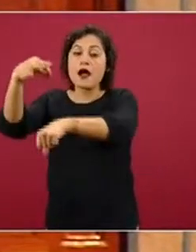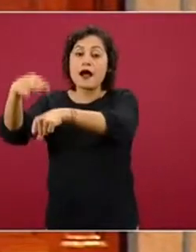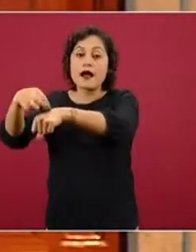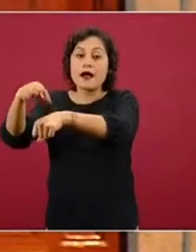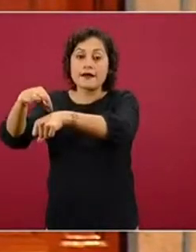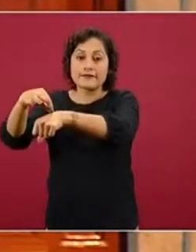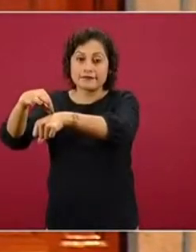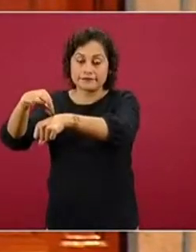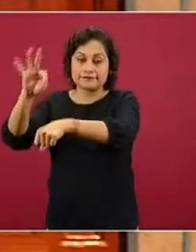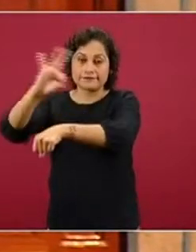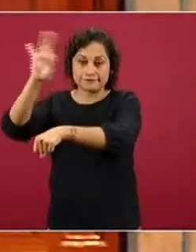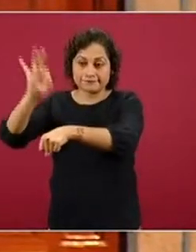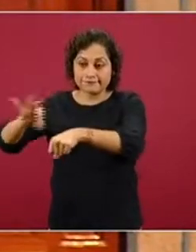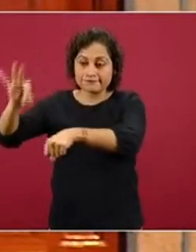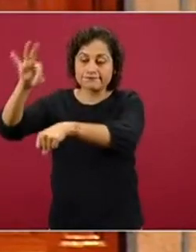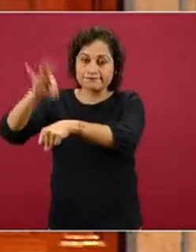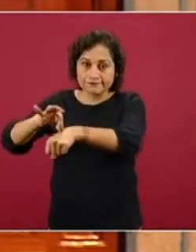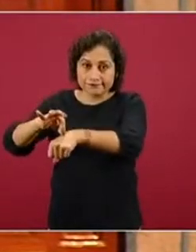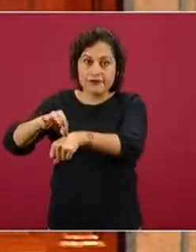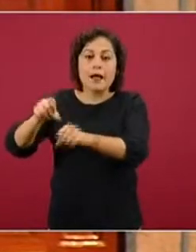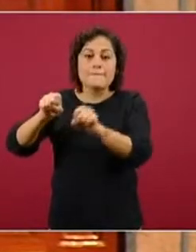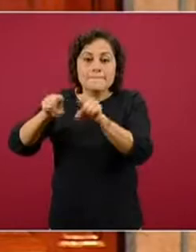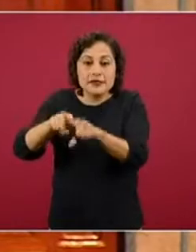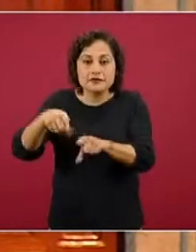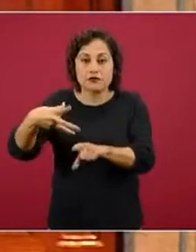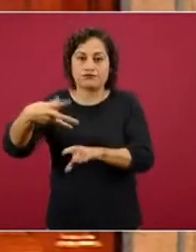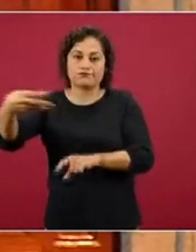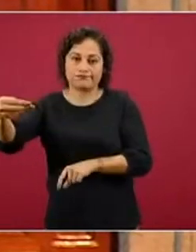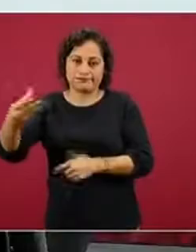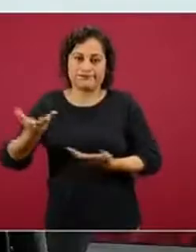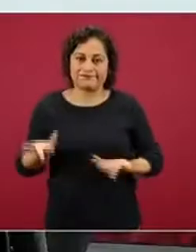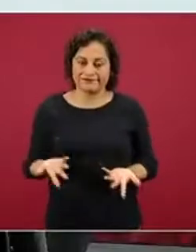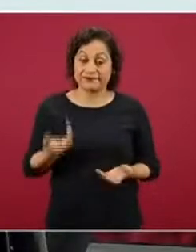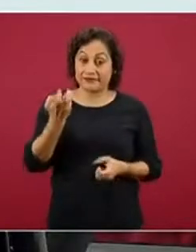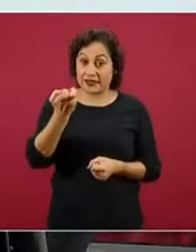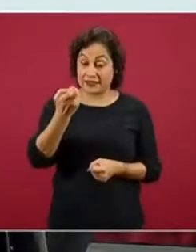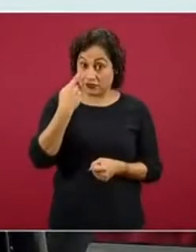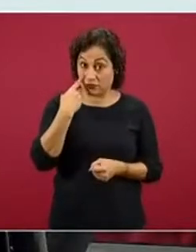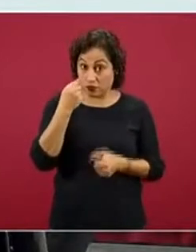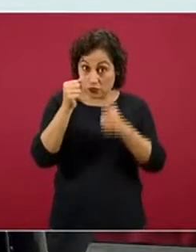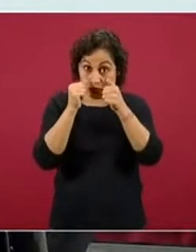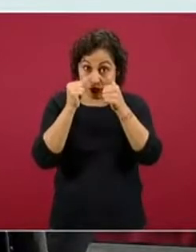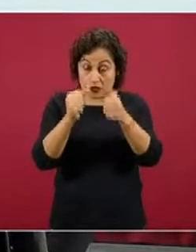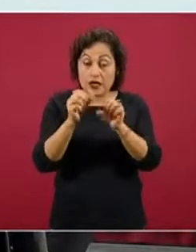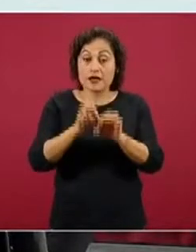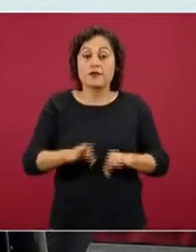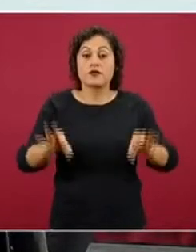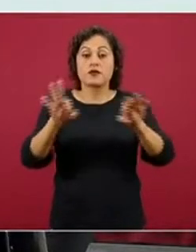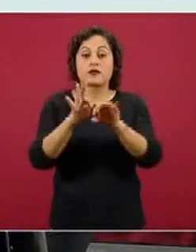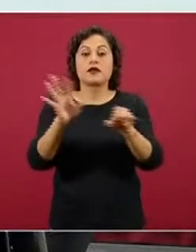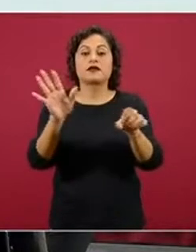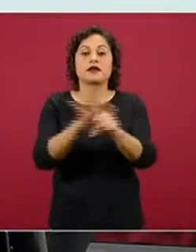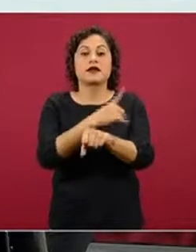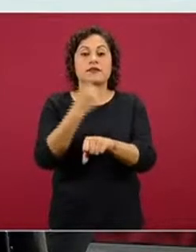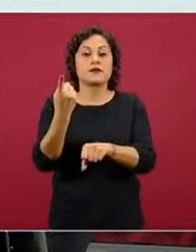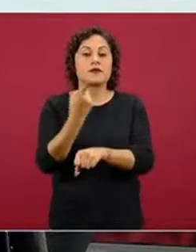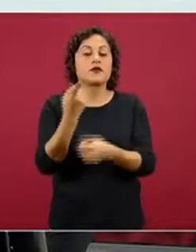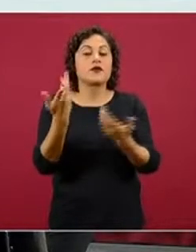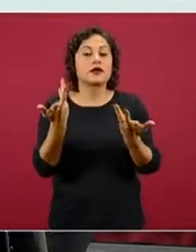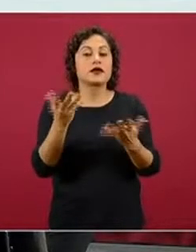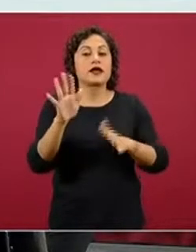que causa la enfermedad. Entonces es importante, ¿por qué? Porque el resto de mensajes o el resto de